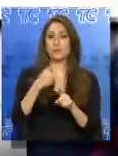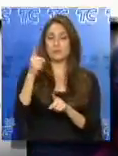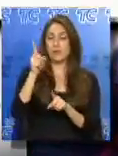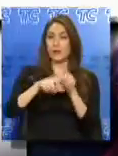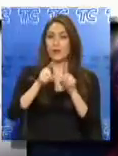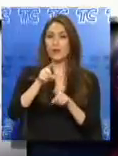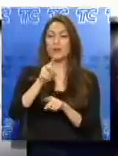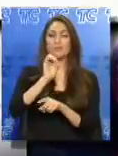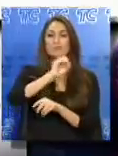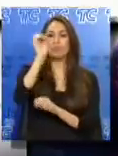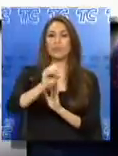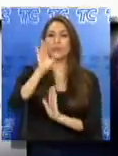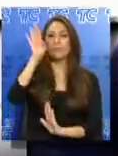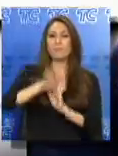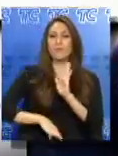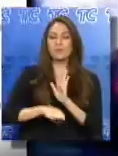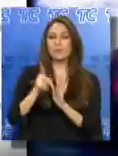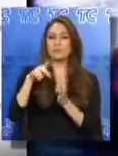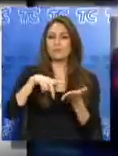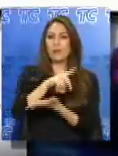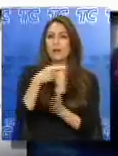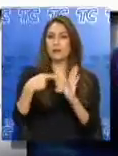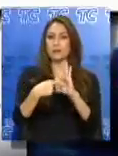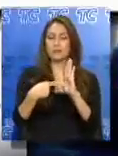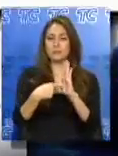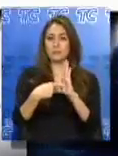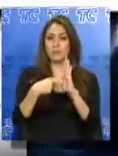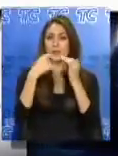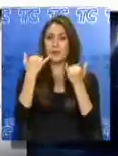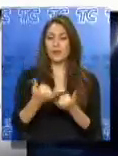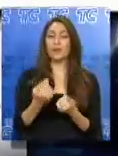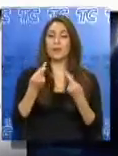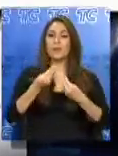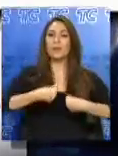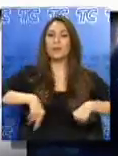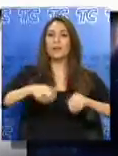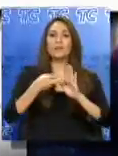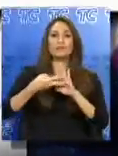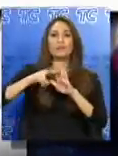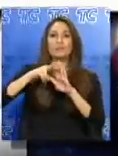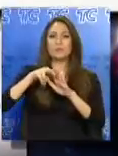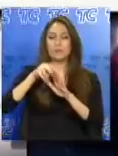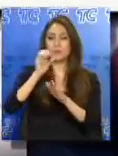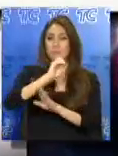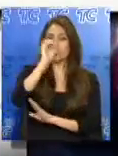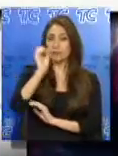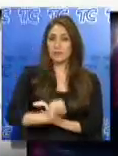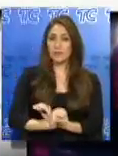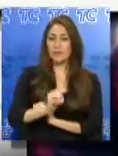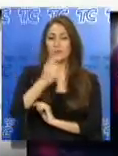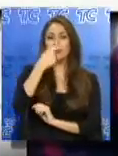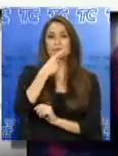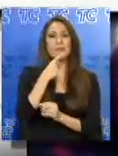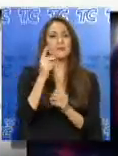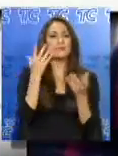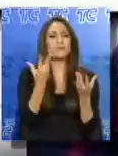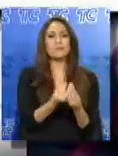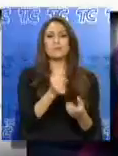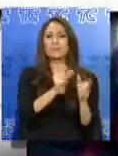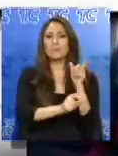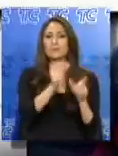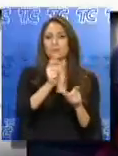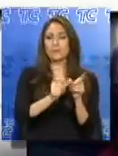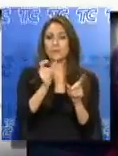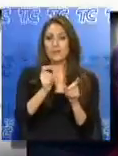del 2% más rico de la población. Así como el de plusvalía, que lo pagaría un porcentaje aún menor de la población beneficiada por